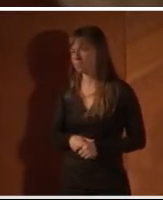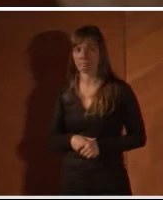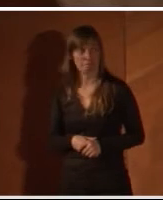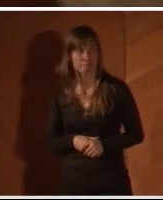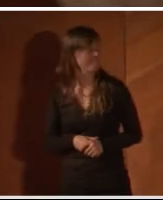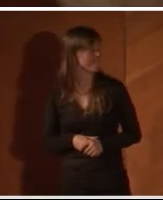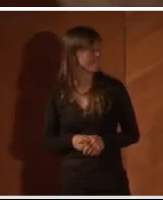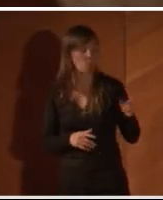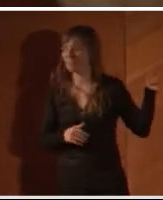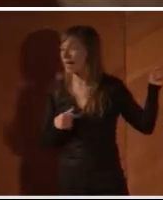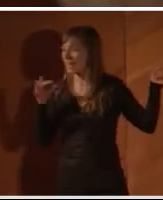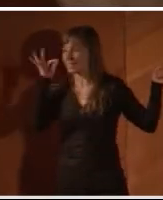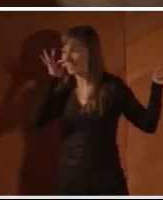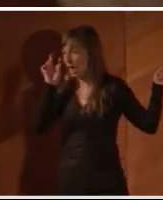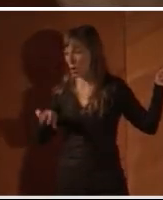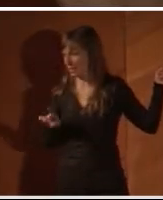parece ser Claudia.